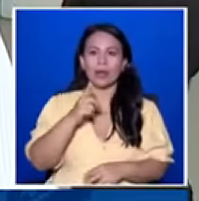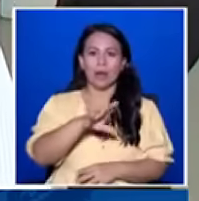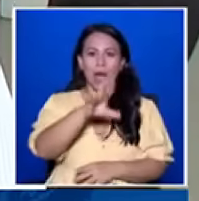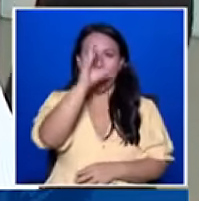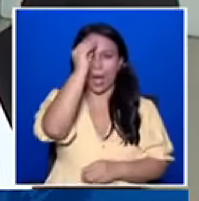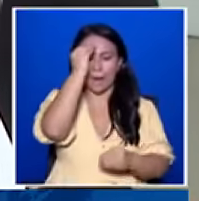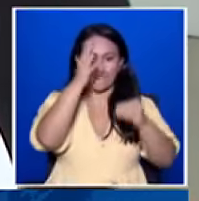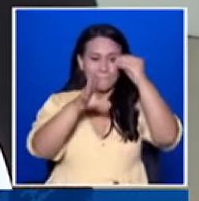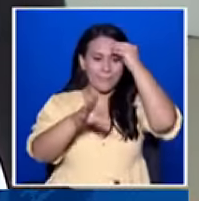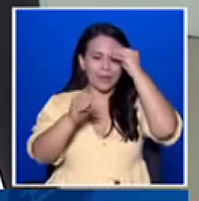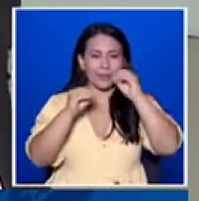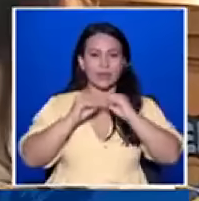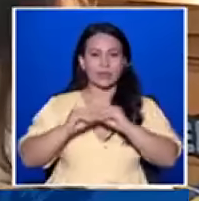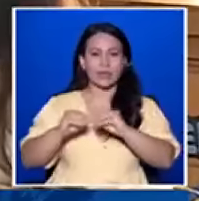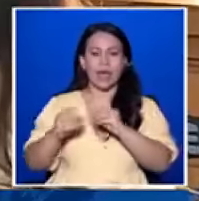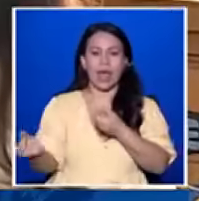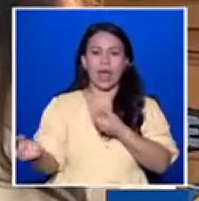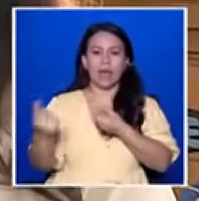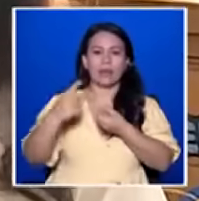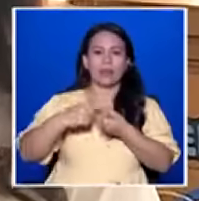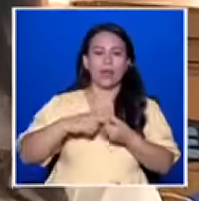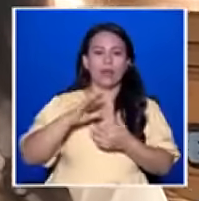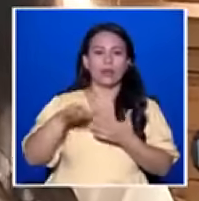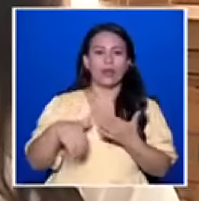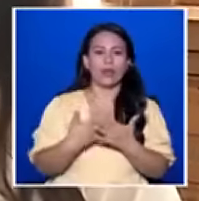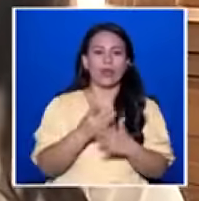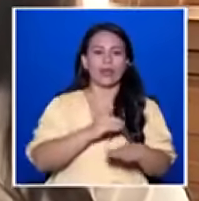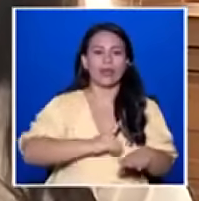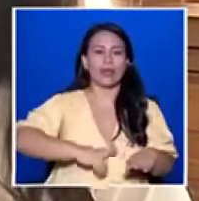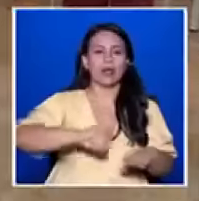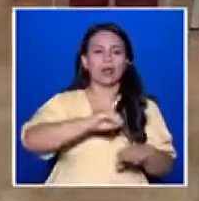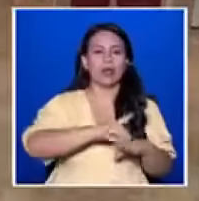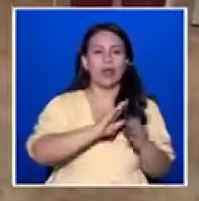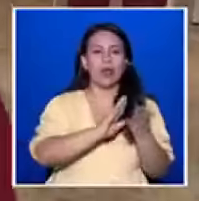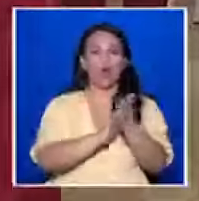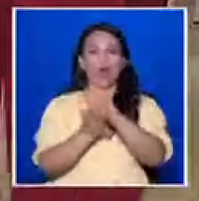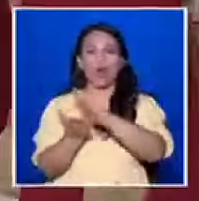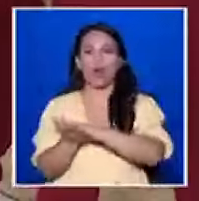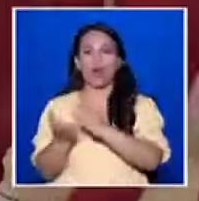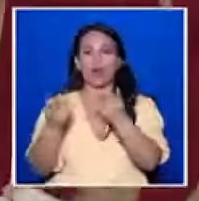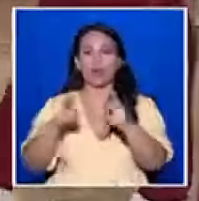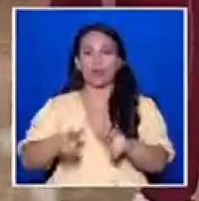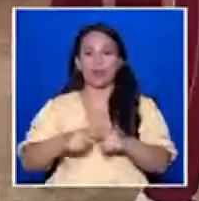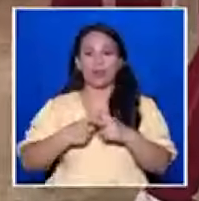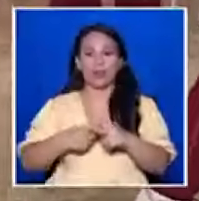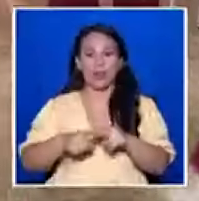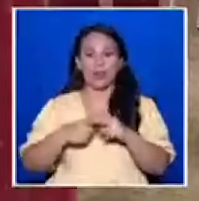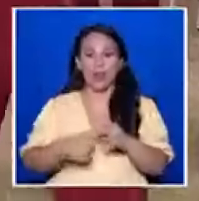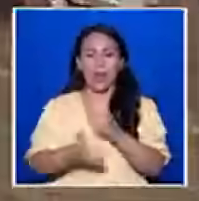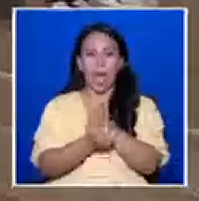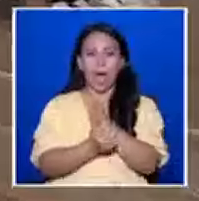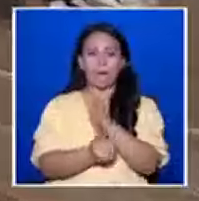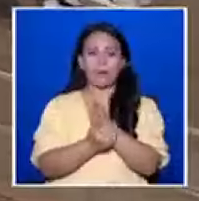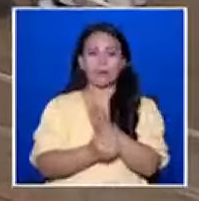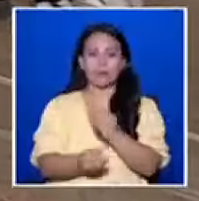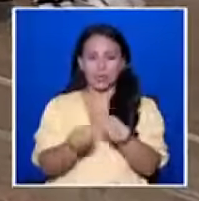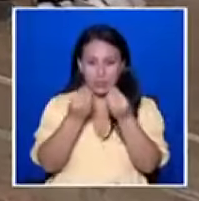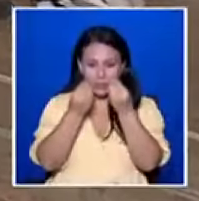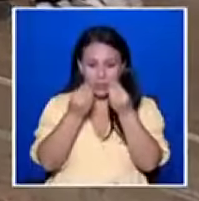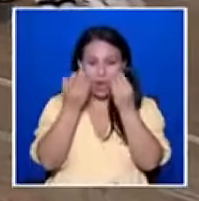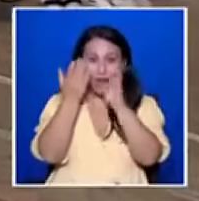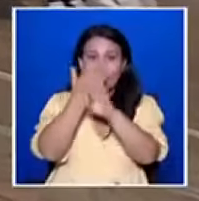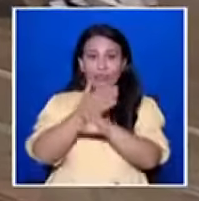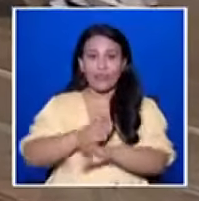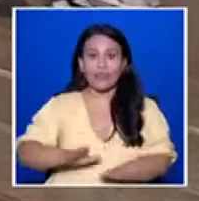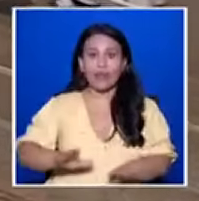disciplina, justamente saber cuándo entrar. Además, los directores de los coros también recibirán talleres de capacitación. El evento